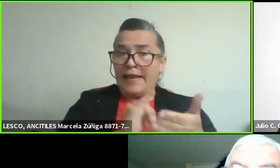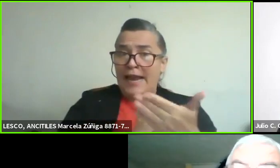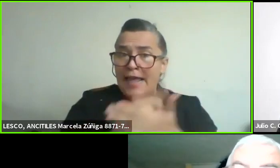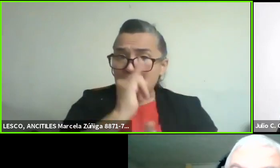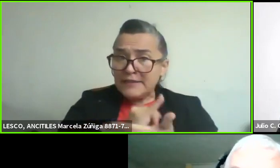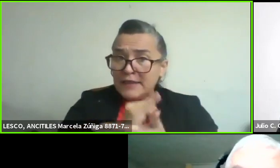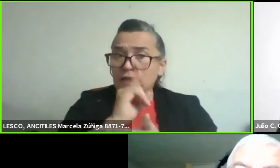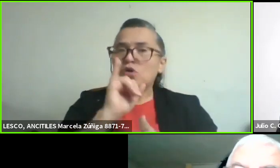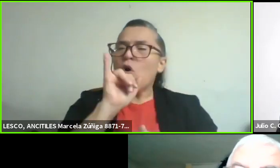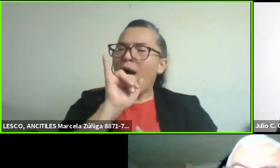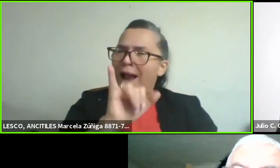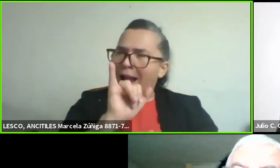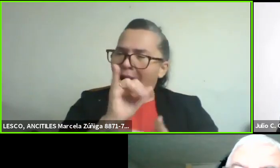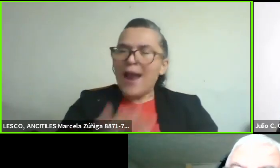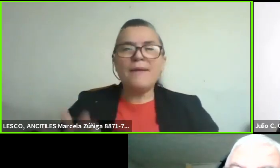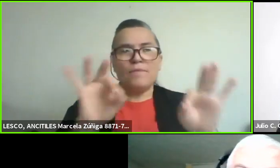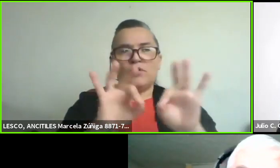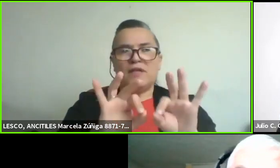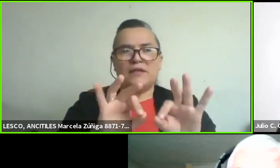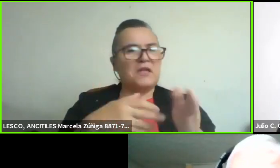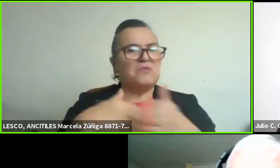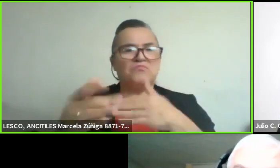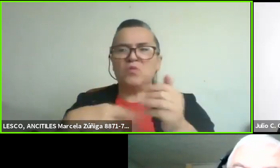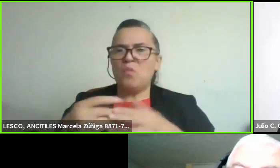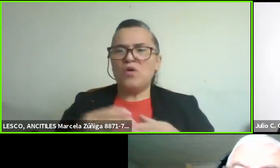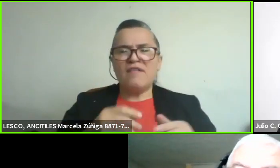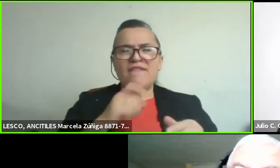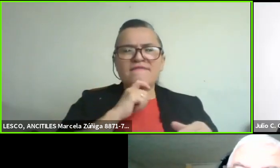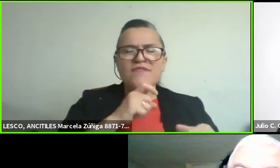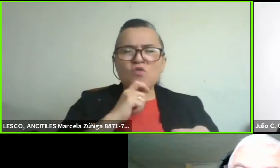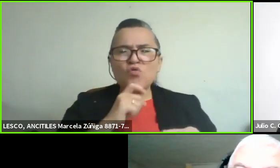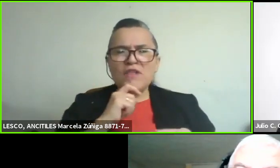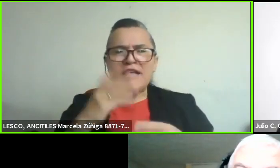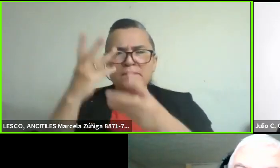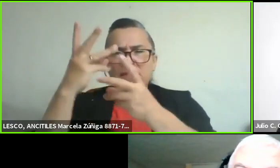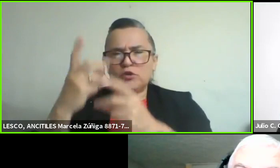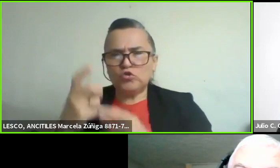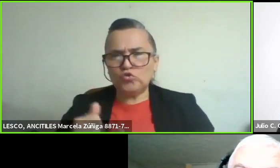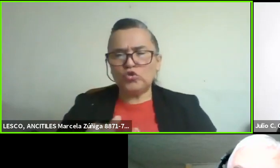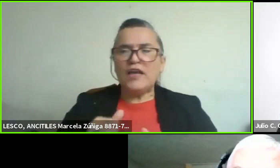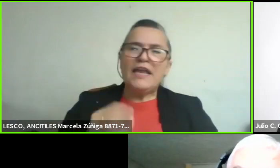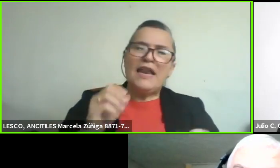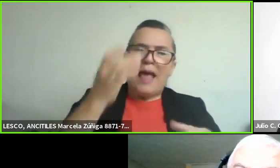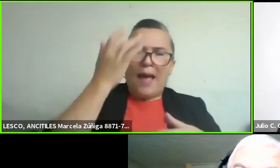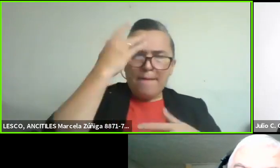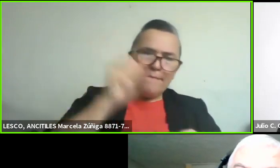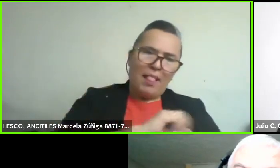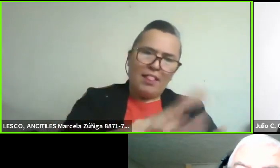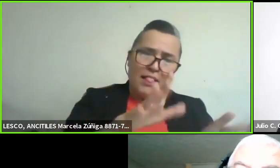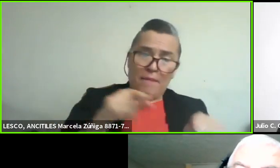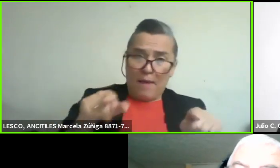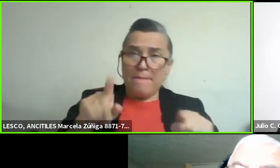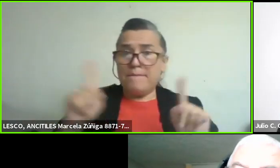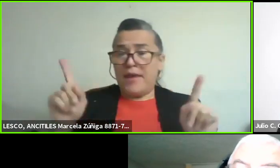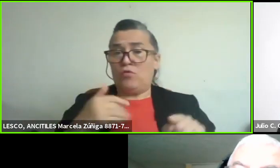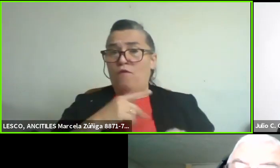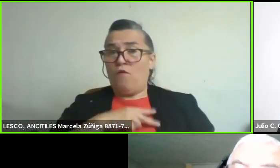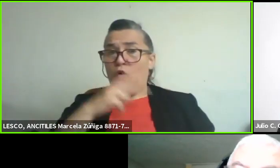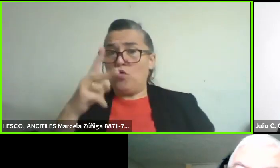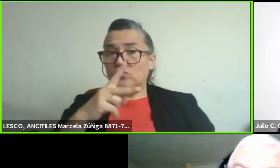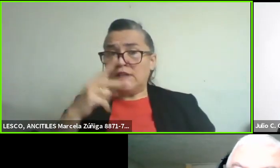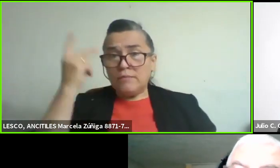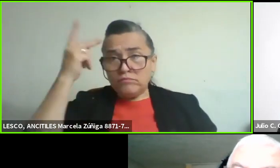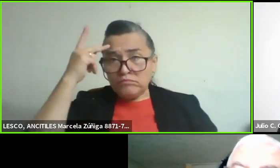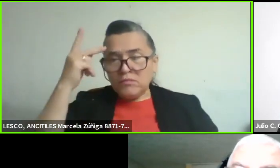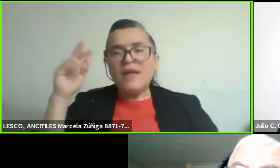importante en medio de las dificultades presupuestarias en medio de las dificultades que ha creado esta pandemia si se tiene esa voluntad política entonces se van a buscar